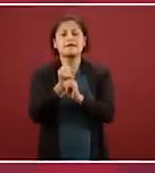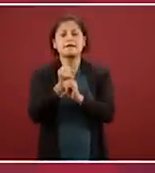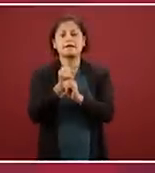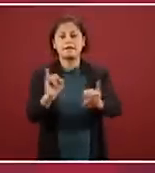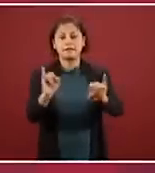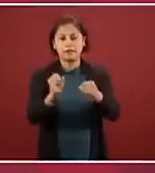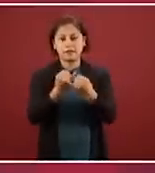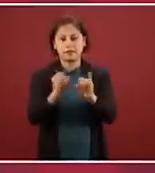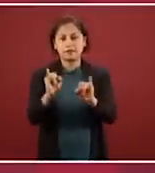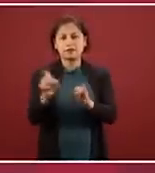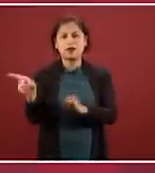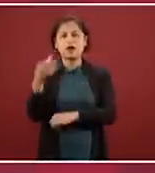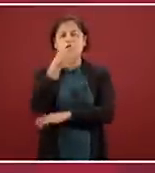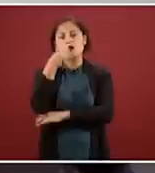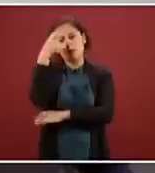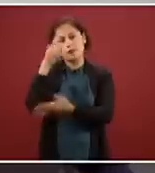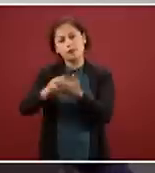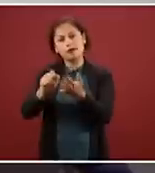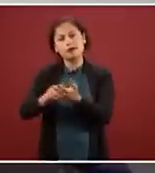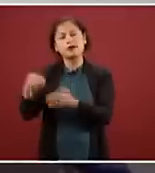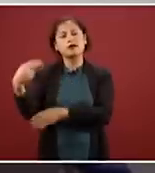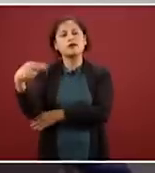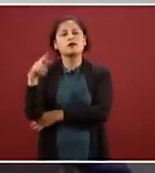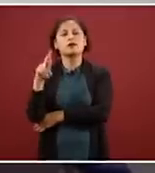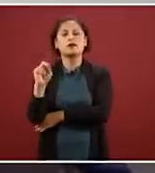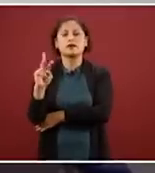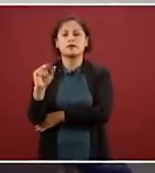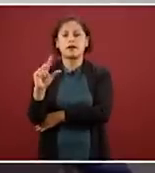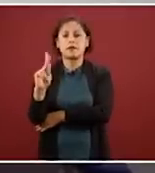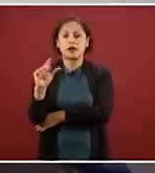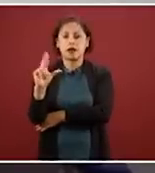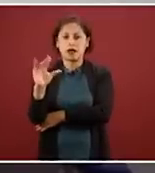Riva Palacios escribió sobre la independencia.